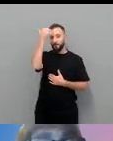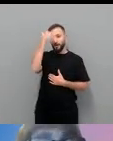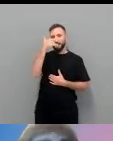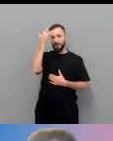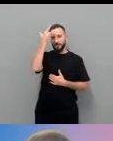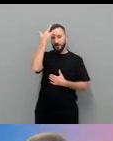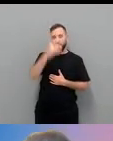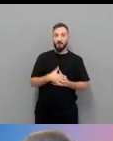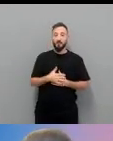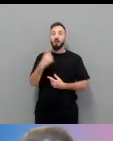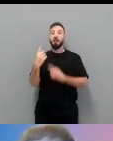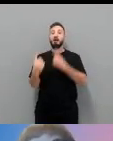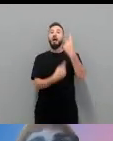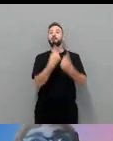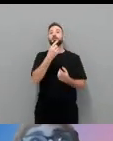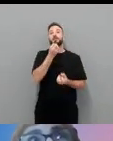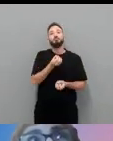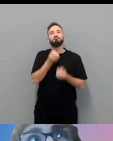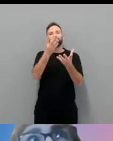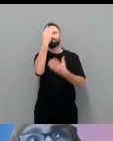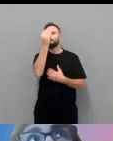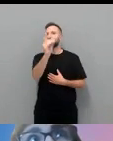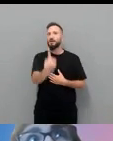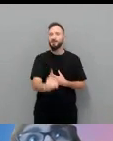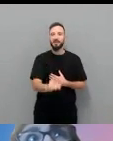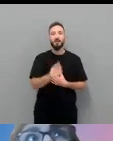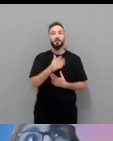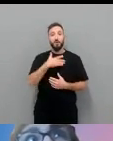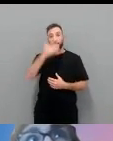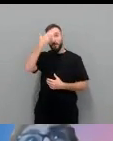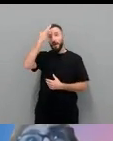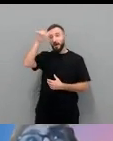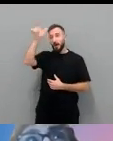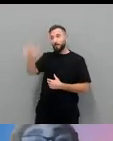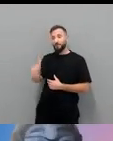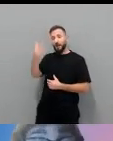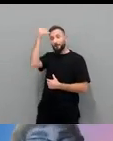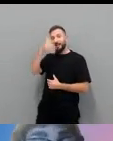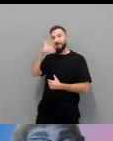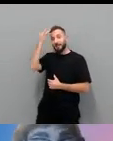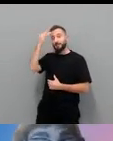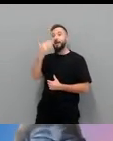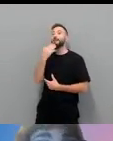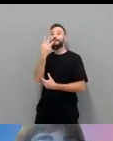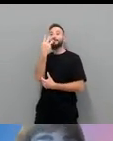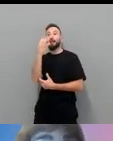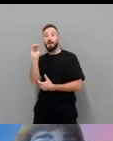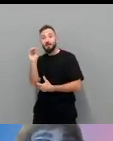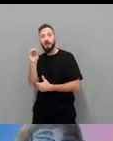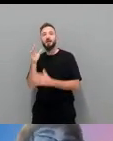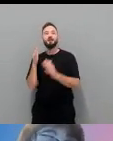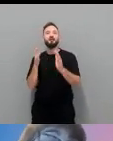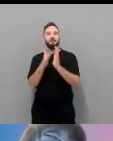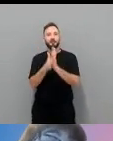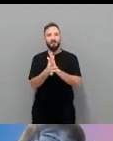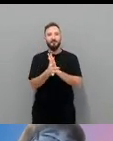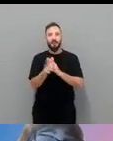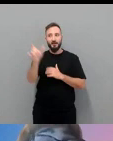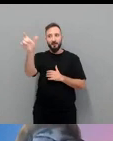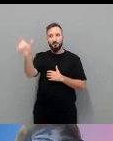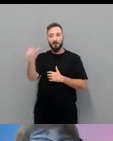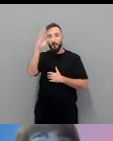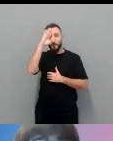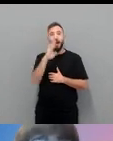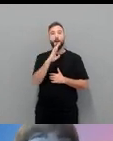A veces cuando digo esto no se me entiende muy bien, pero es que pensamos que cuando la persona con parálisis cerebral tenga 30 años, eso quiere decir que el progenitor o